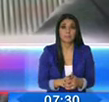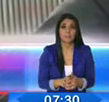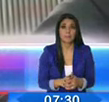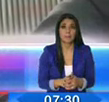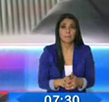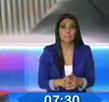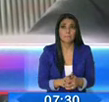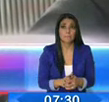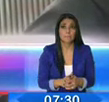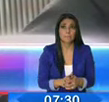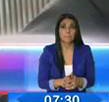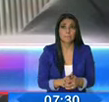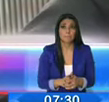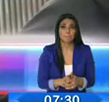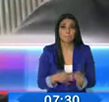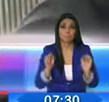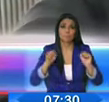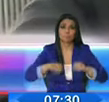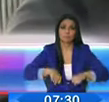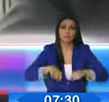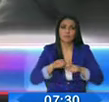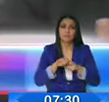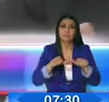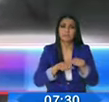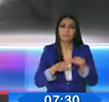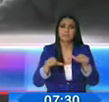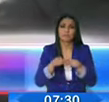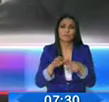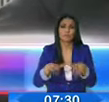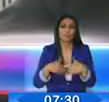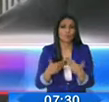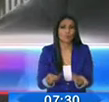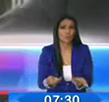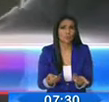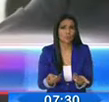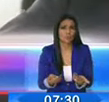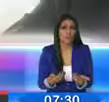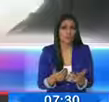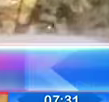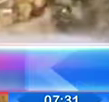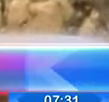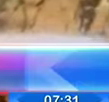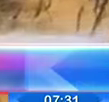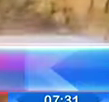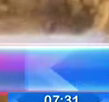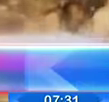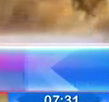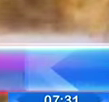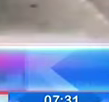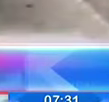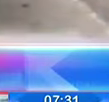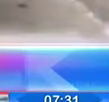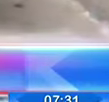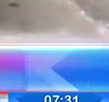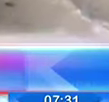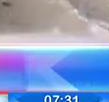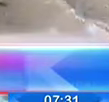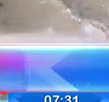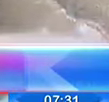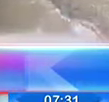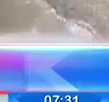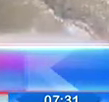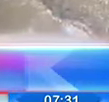ah administraciones corneados no sé si el estado de excepción